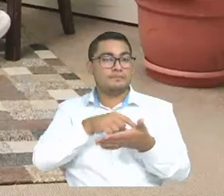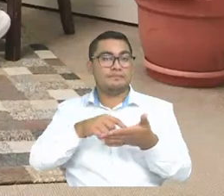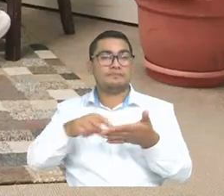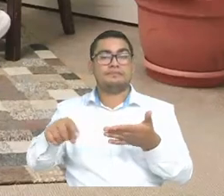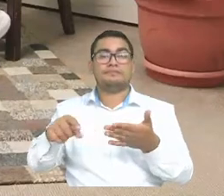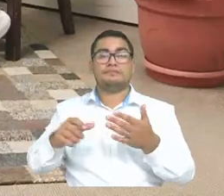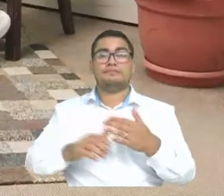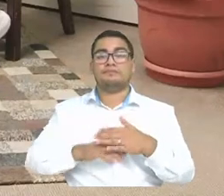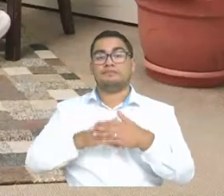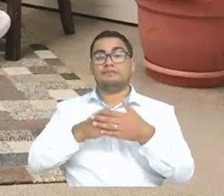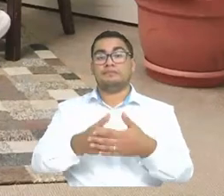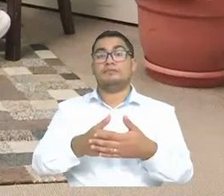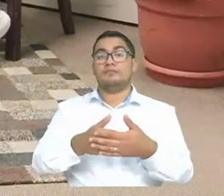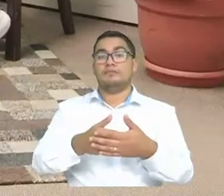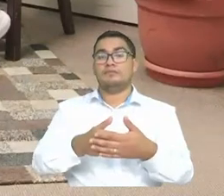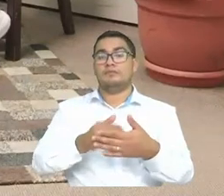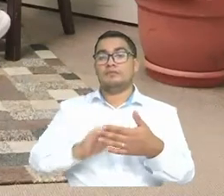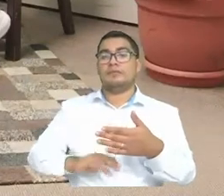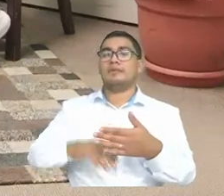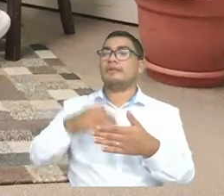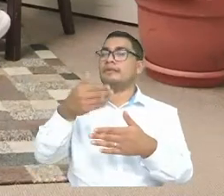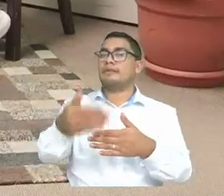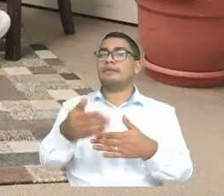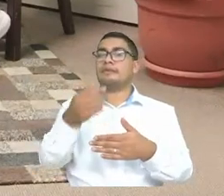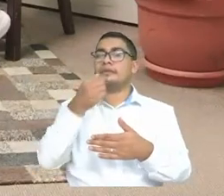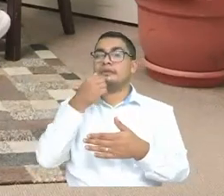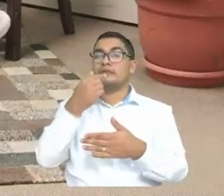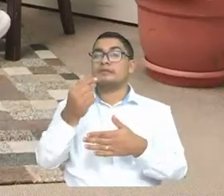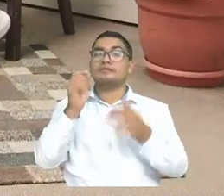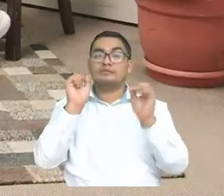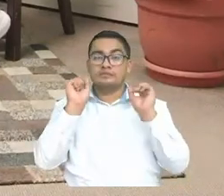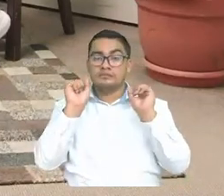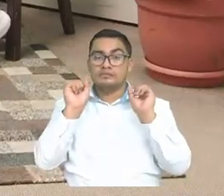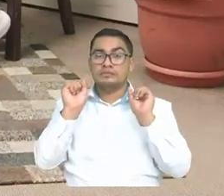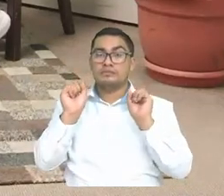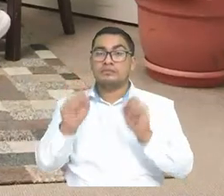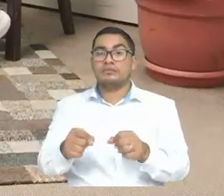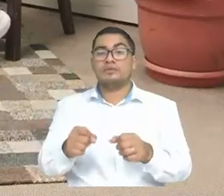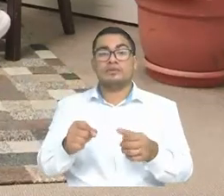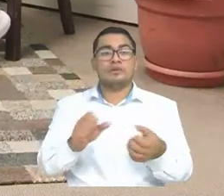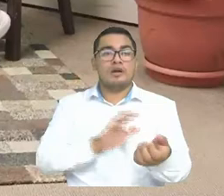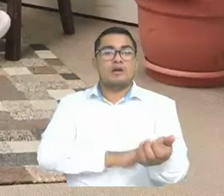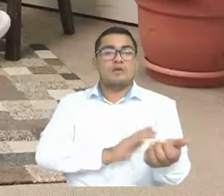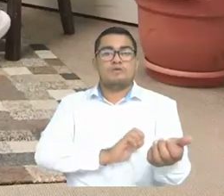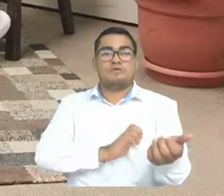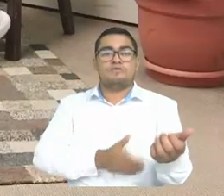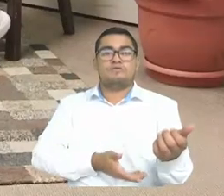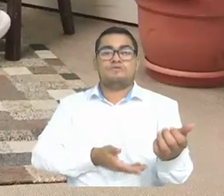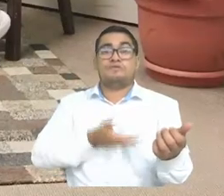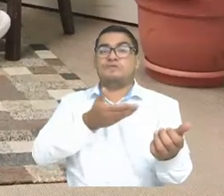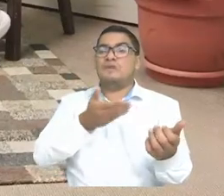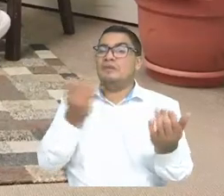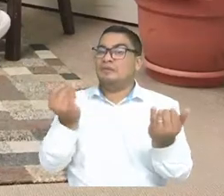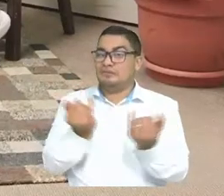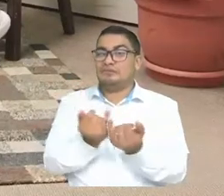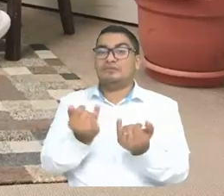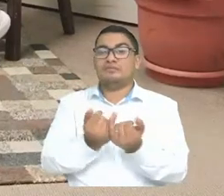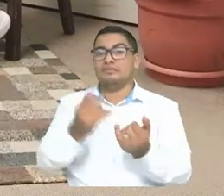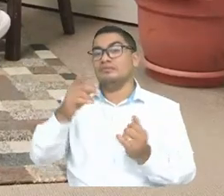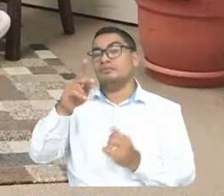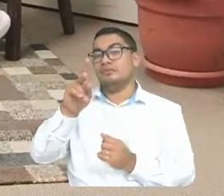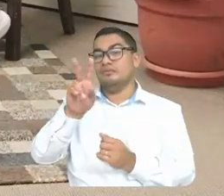embarazo. Después de las 20 semanas de embarazo, porque esto puede desencadenar en una hipertensión arterial y obviamente una